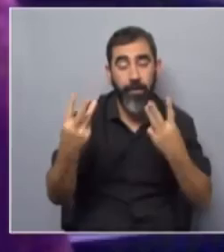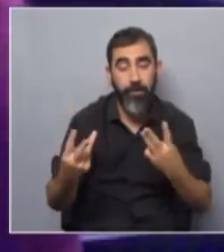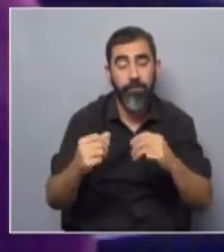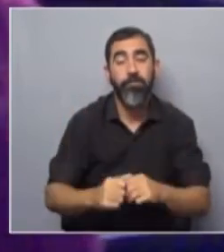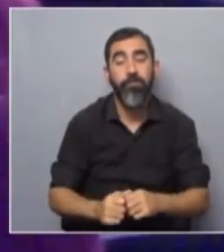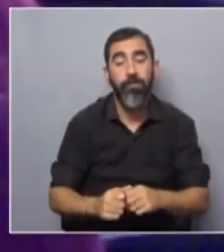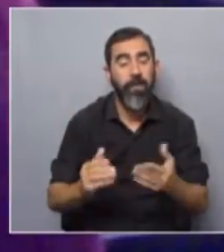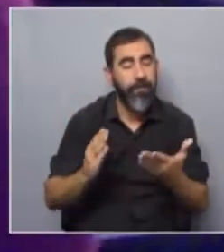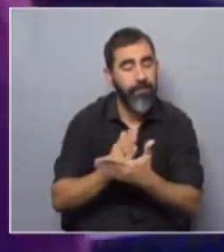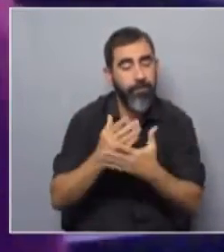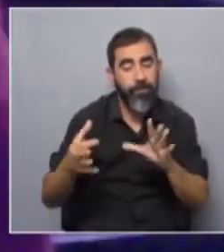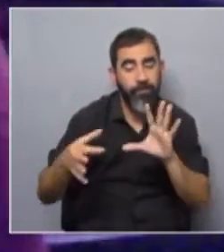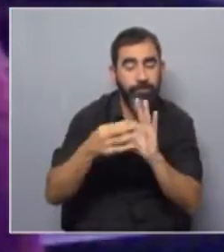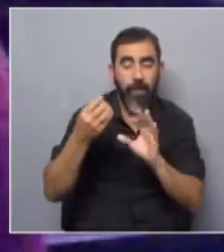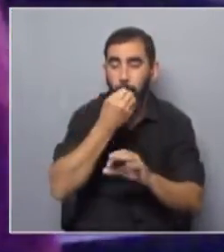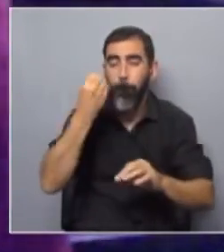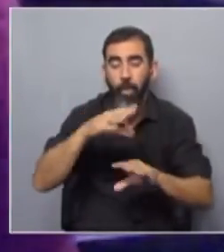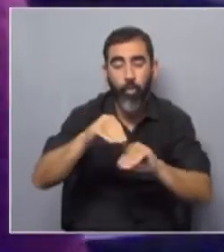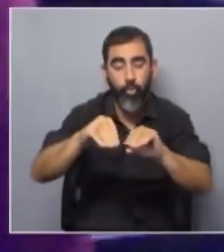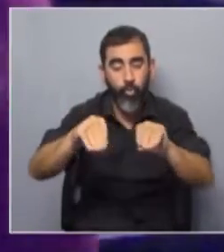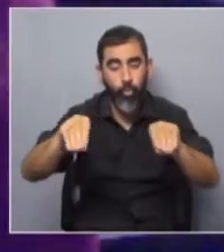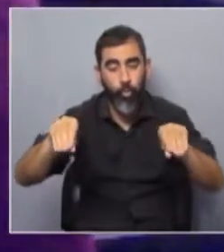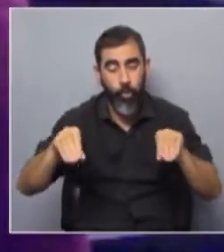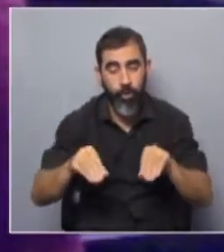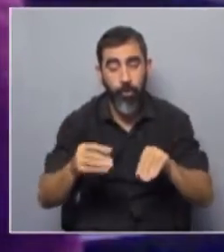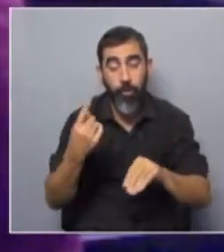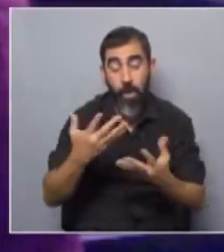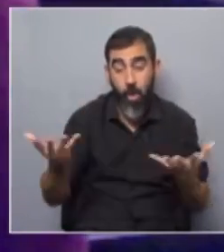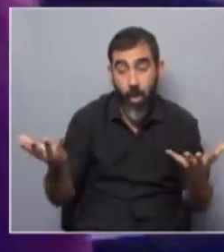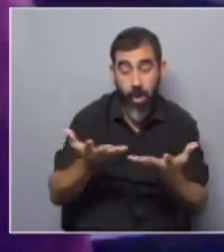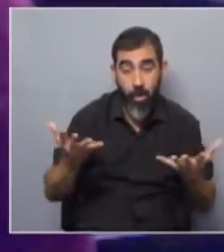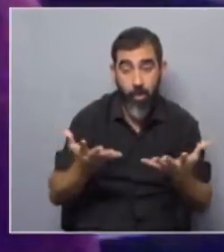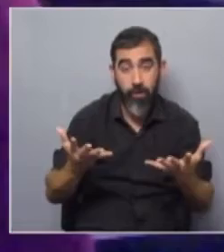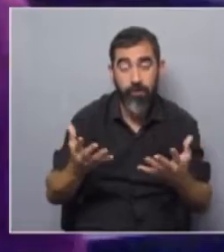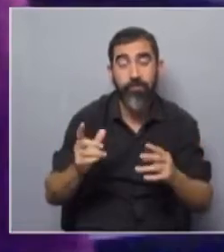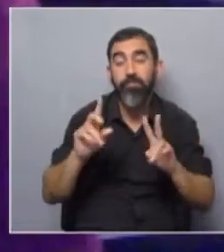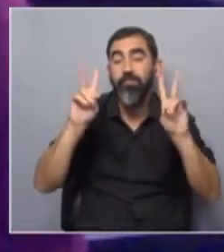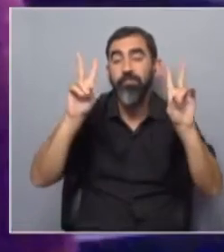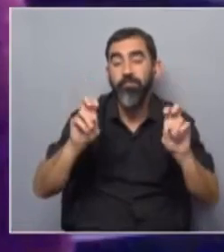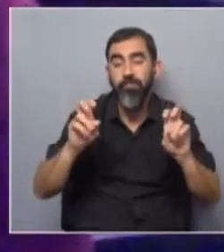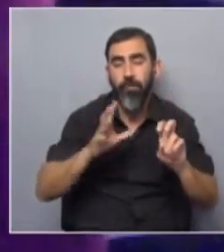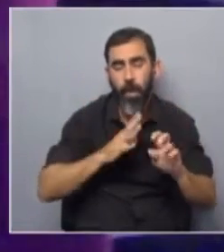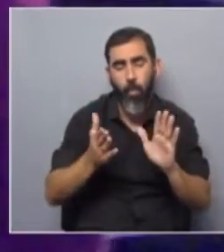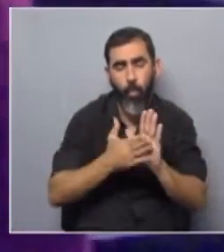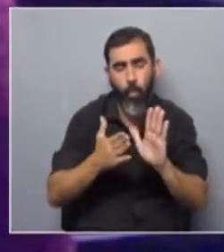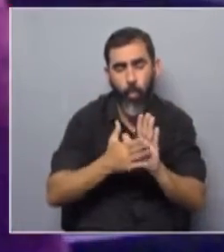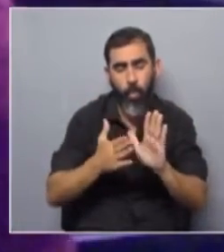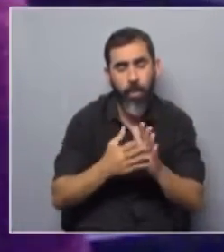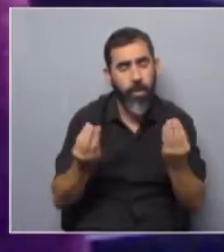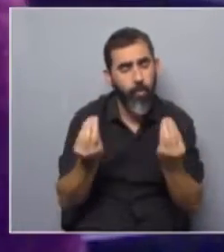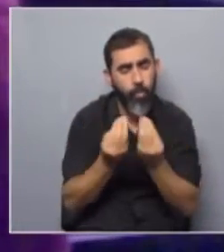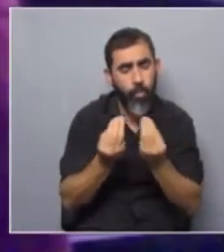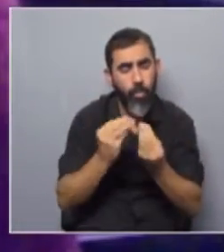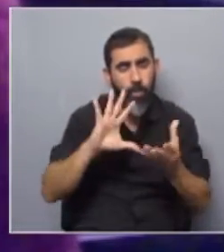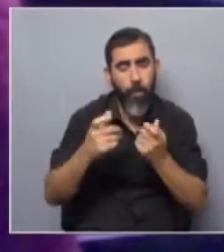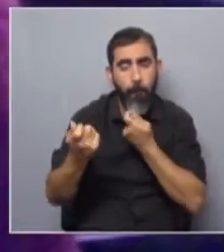generalmente se asocian con el mejoramiento de los suelos. Pero hoy en día se han referido, hay bastantes evidencias de un montón de formas